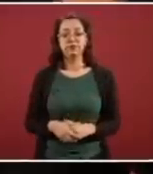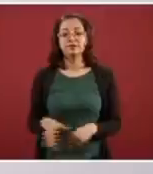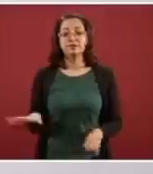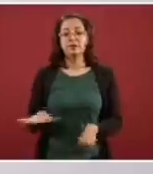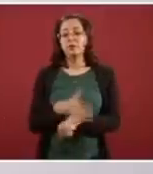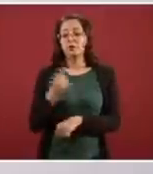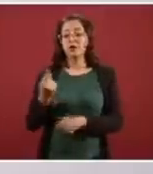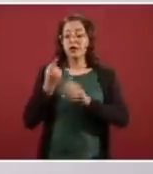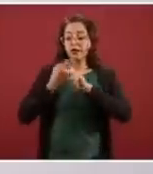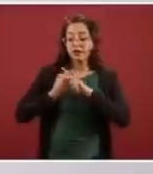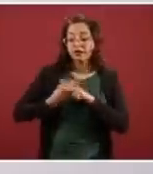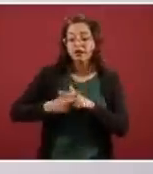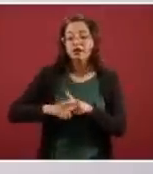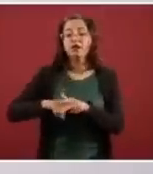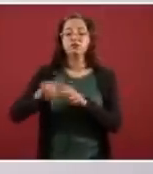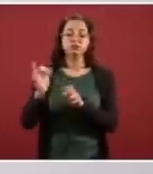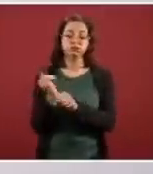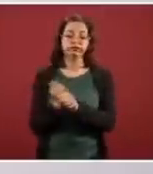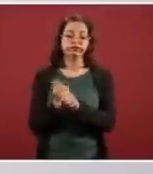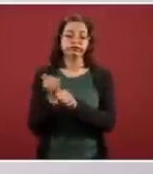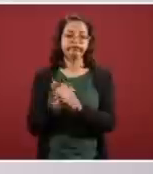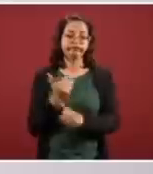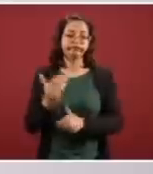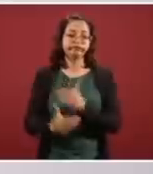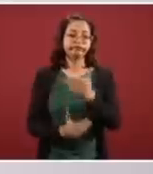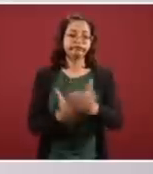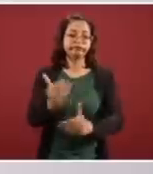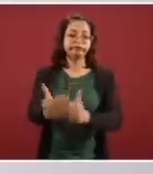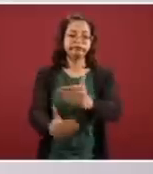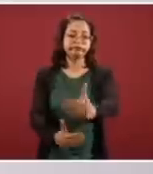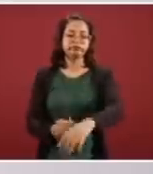porque está empezando el proceso.